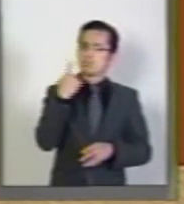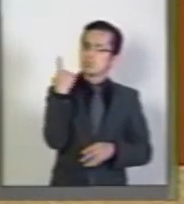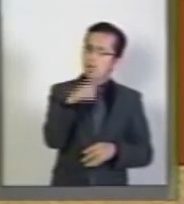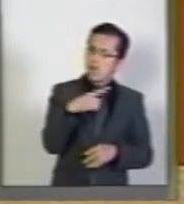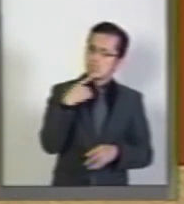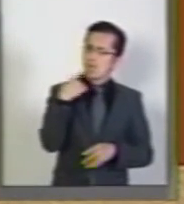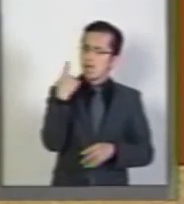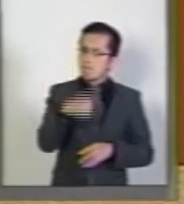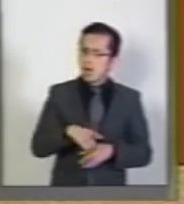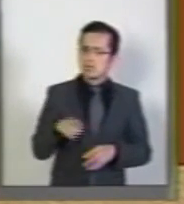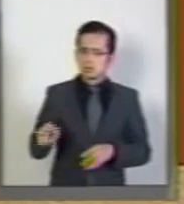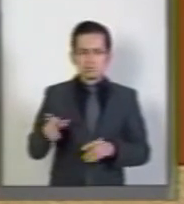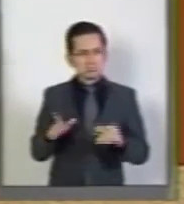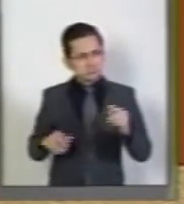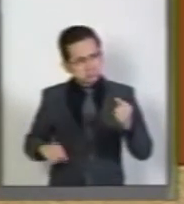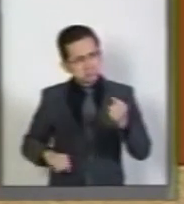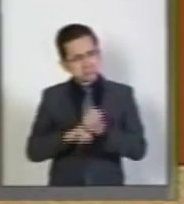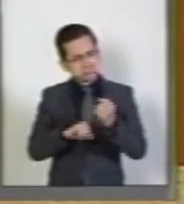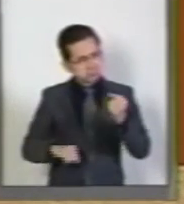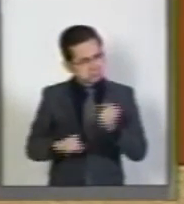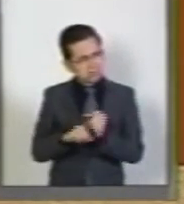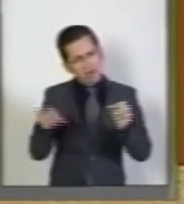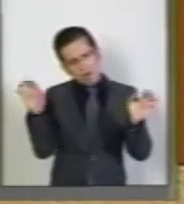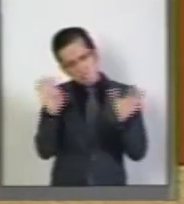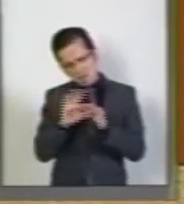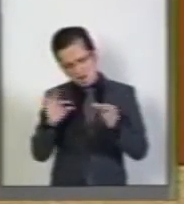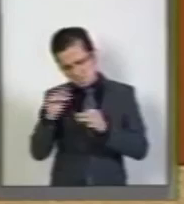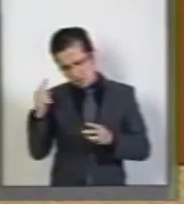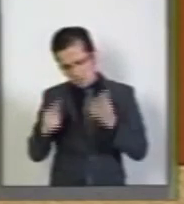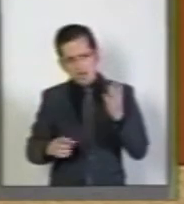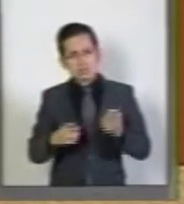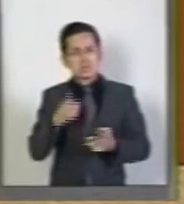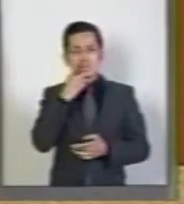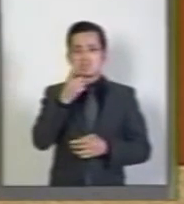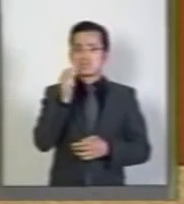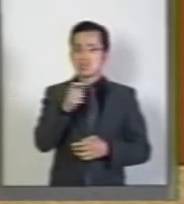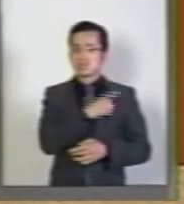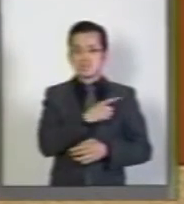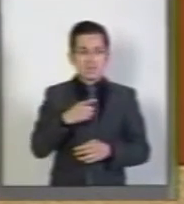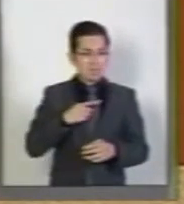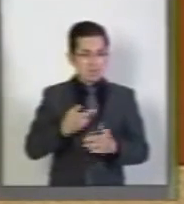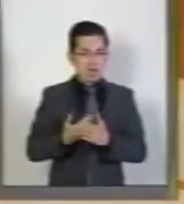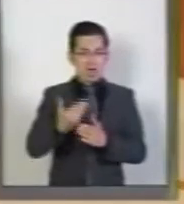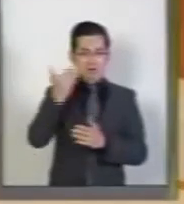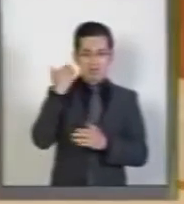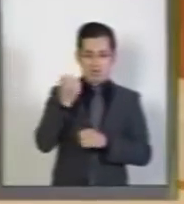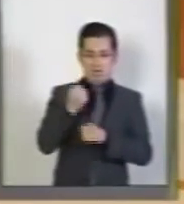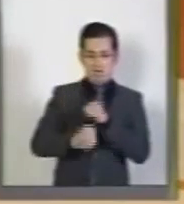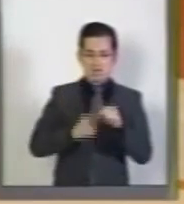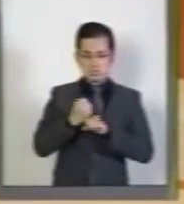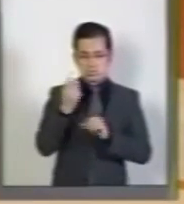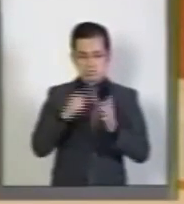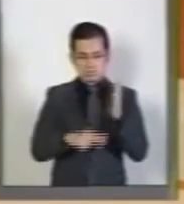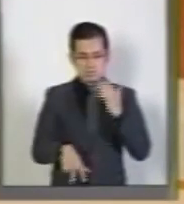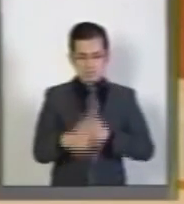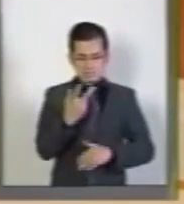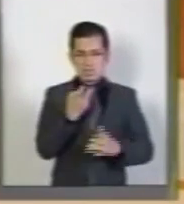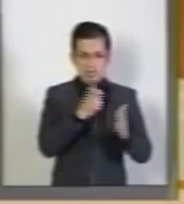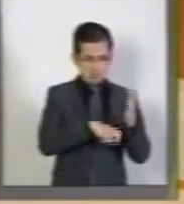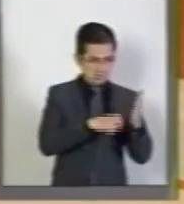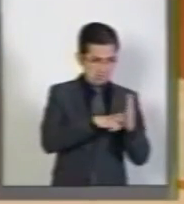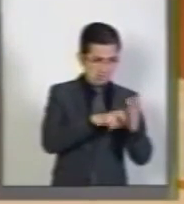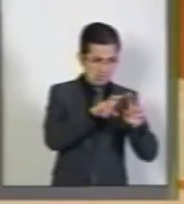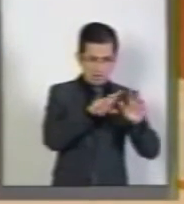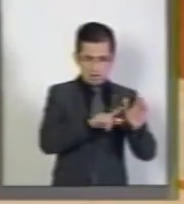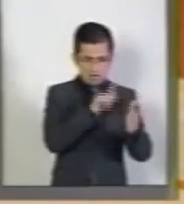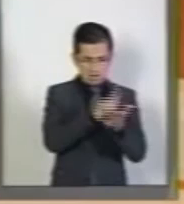con argumentos que se revise y modifique la reforma educativa del 2013. Los empresarios,